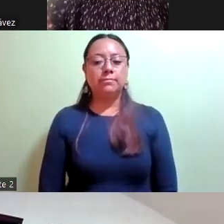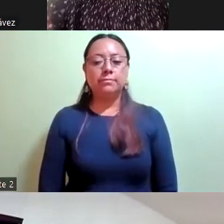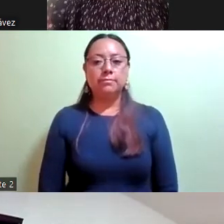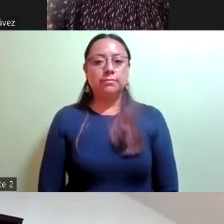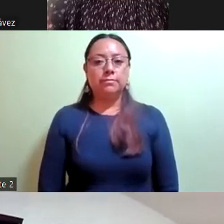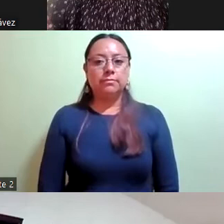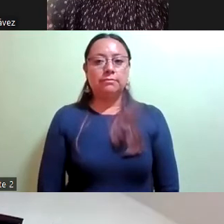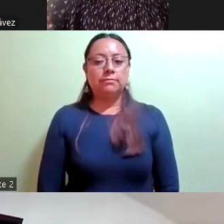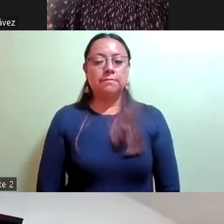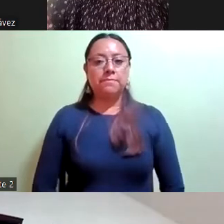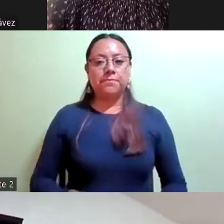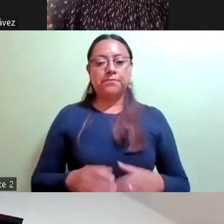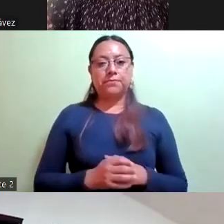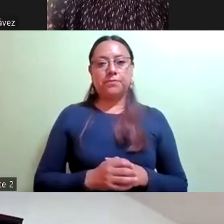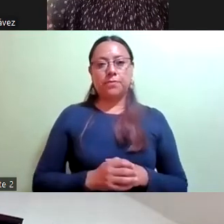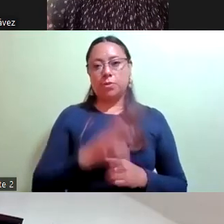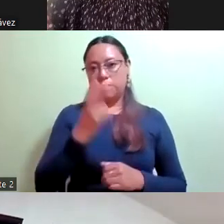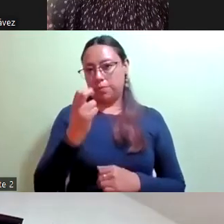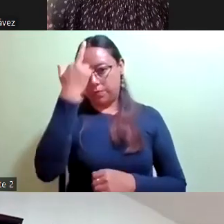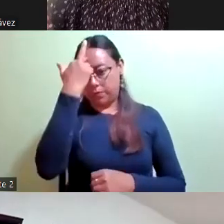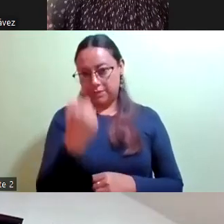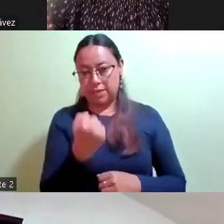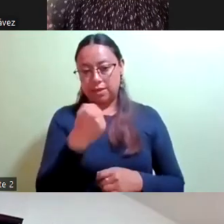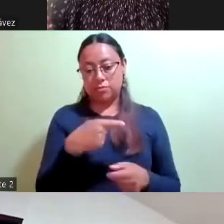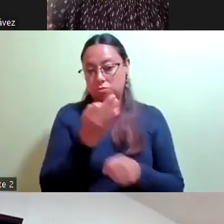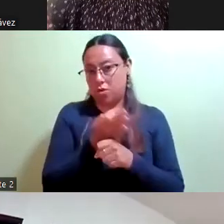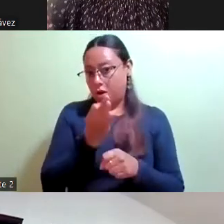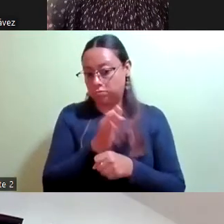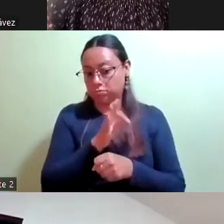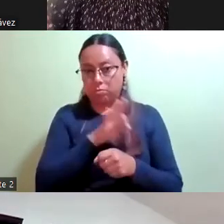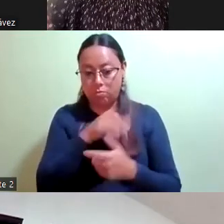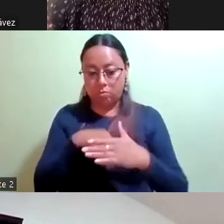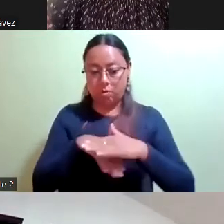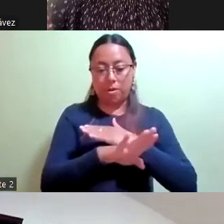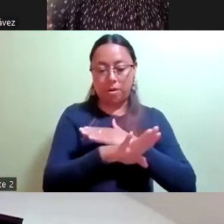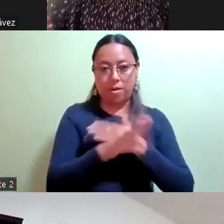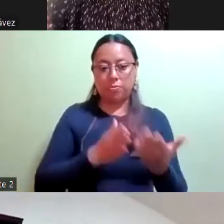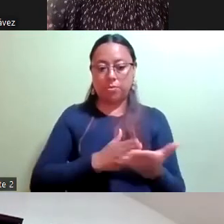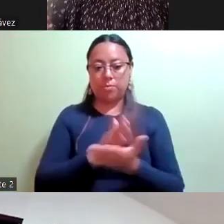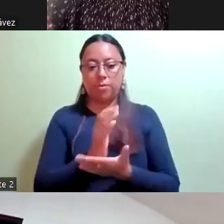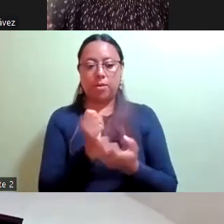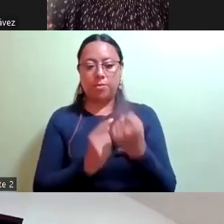cuenta con ellas, motivo por el cual no hay facilidad para dar acceso y poder